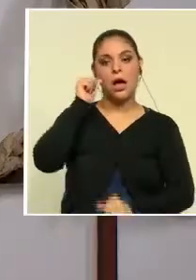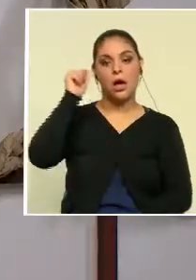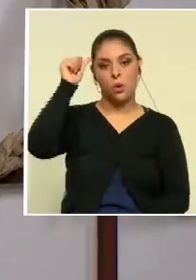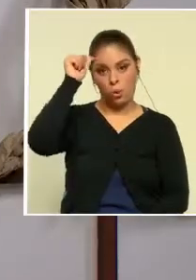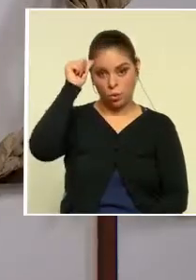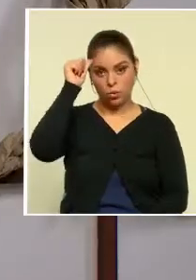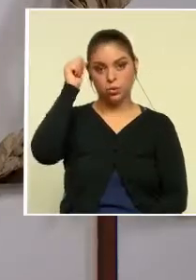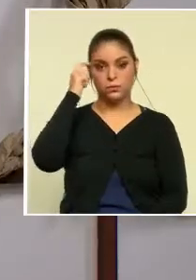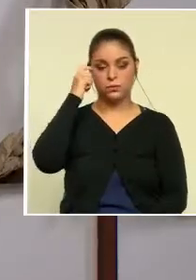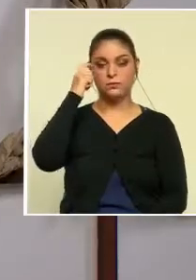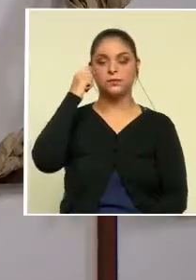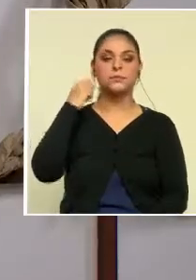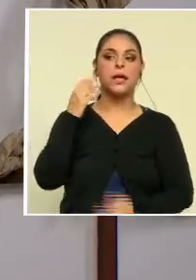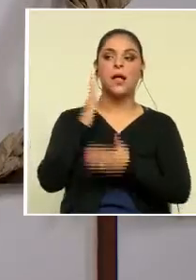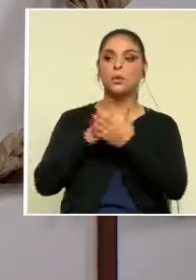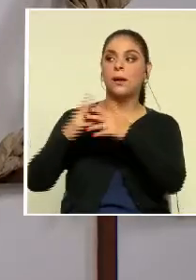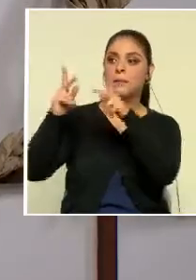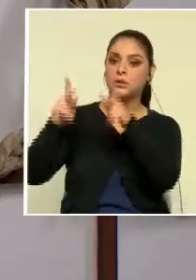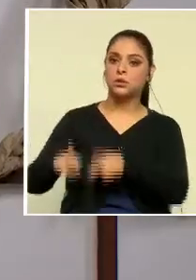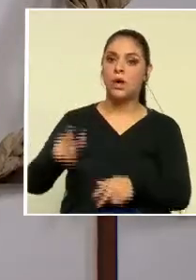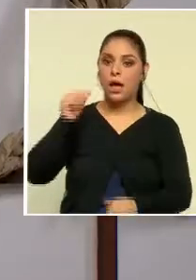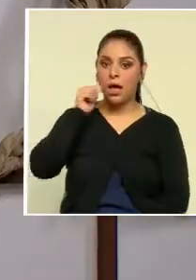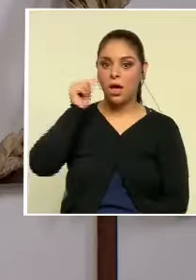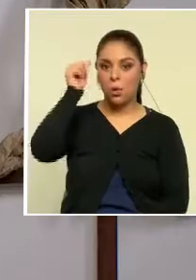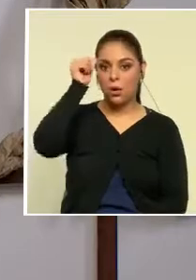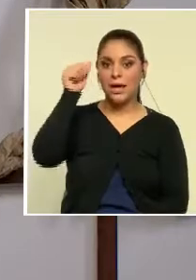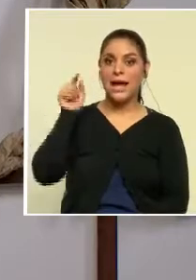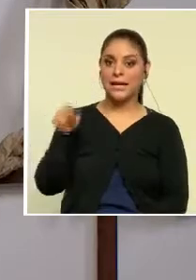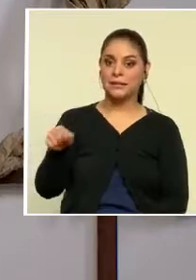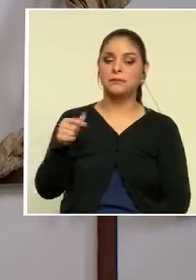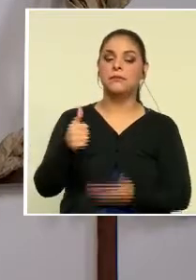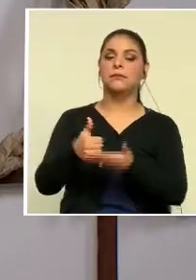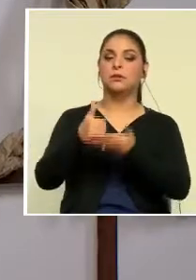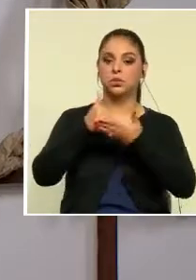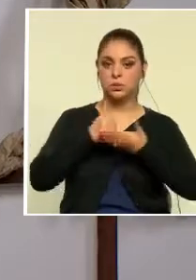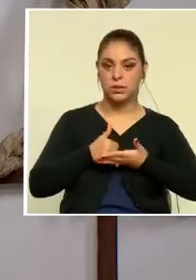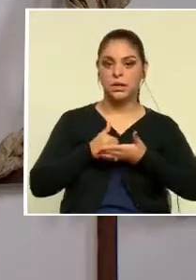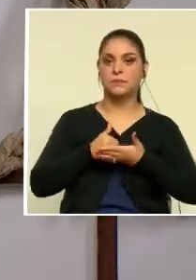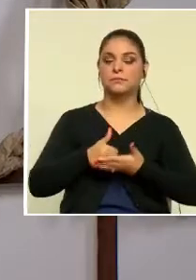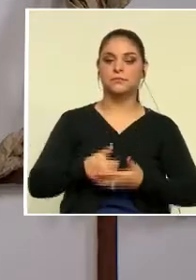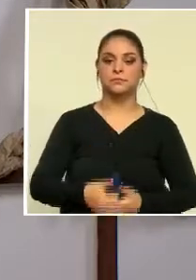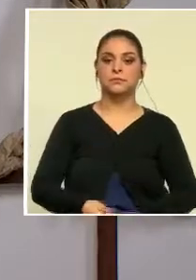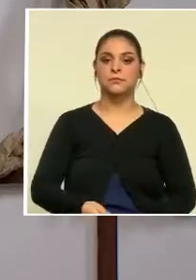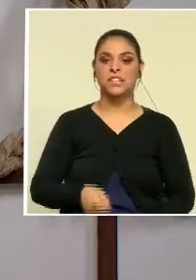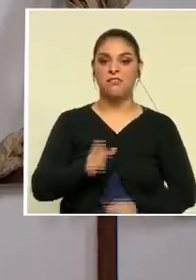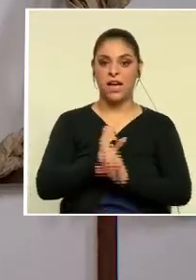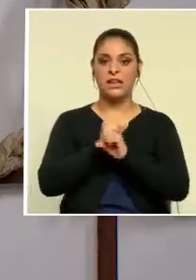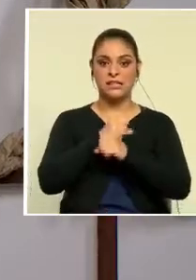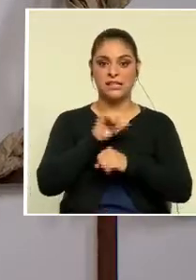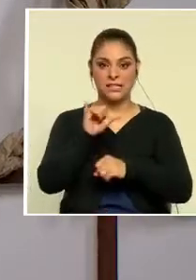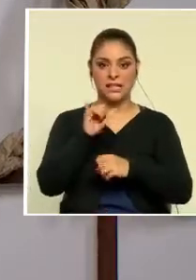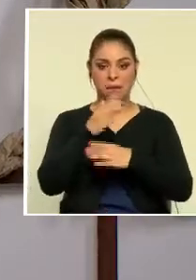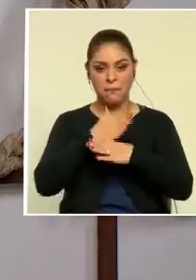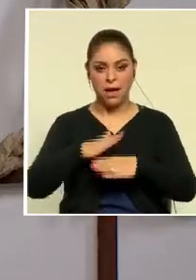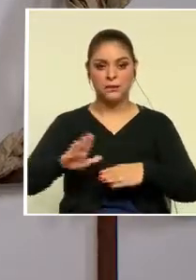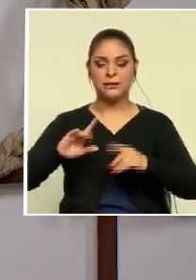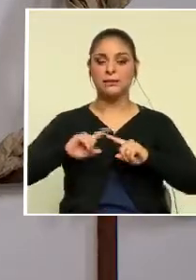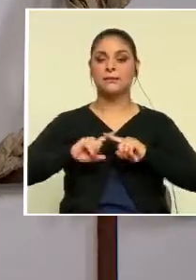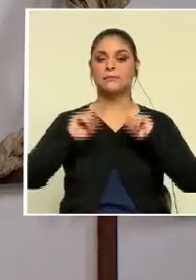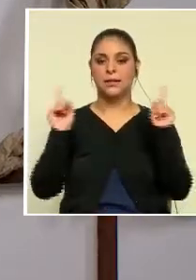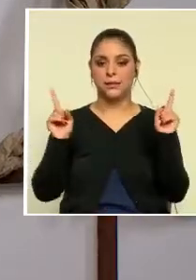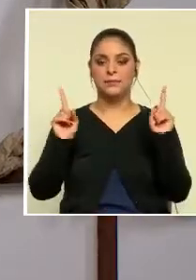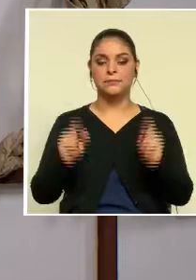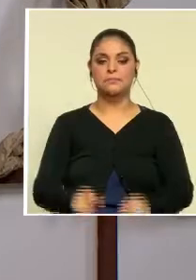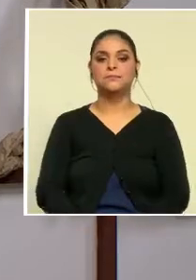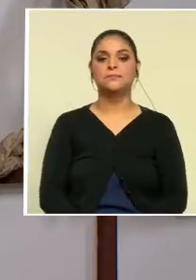adulto verdad de una persona adulta que es la que nos va a ayudar que es la que va a ser esa parte tan diferente ok en